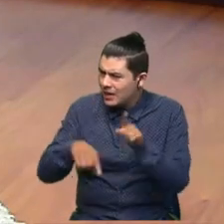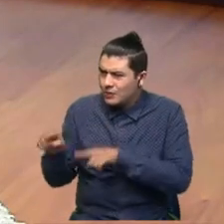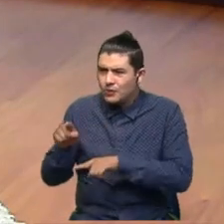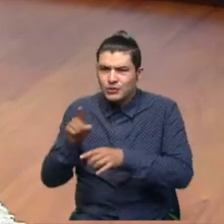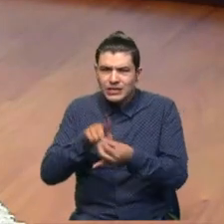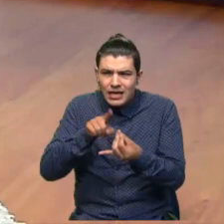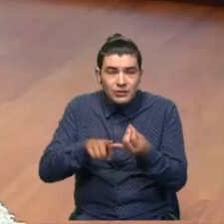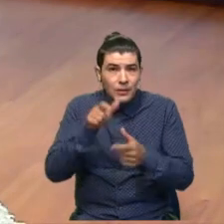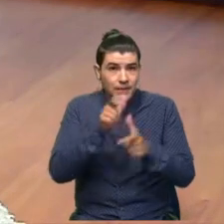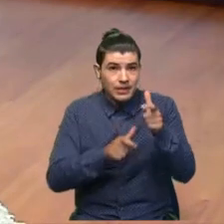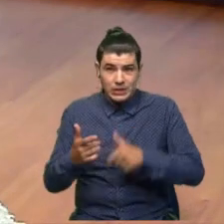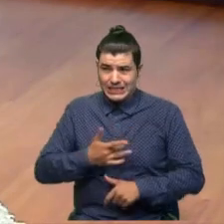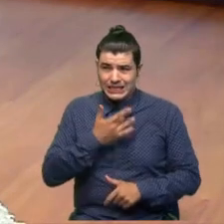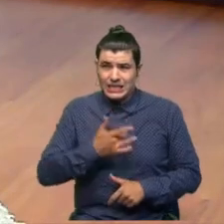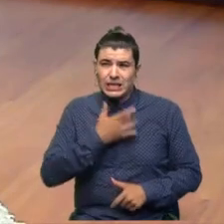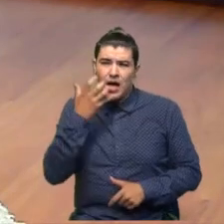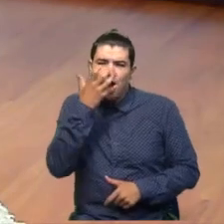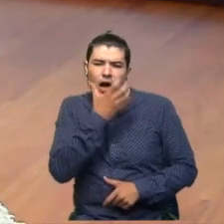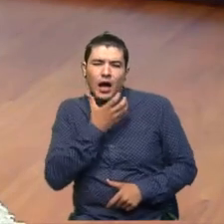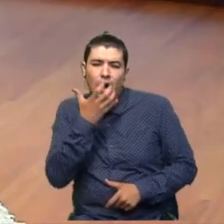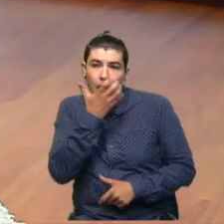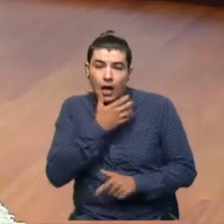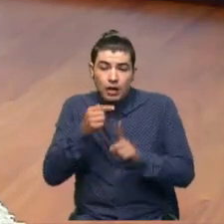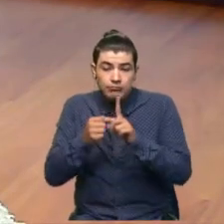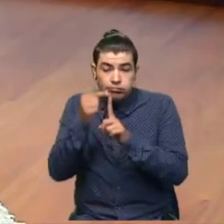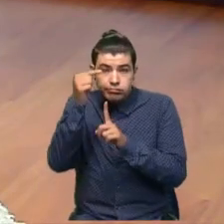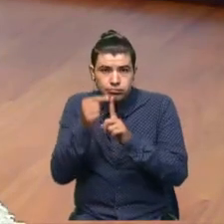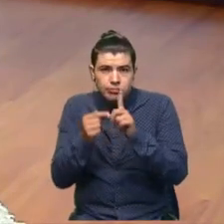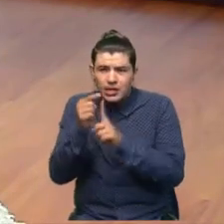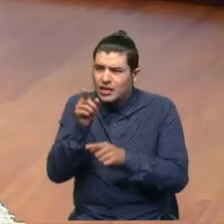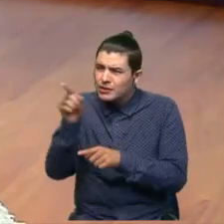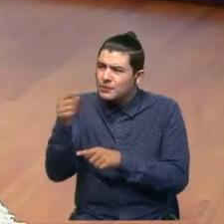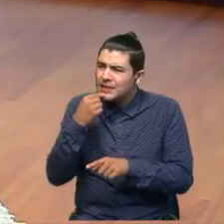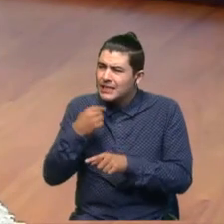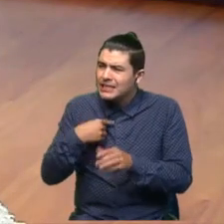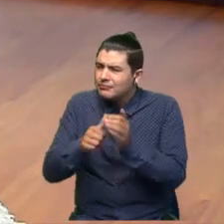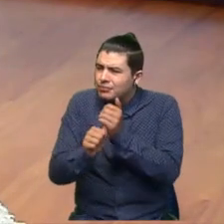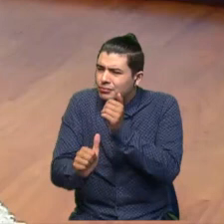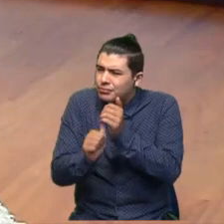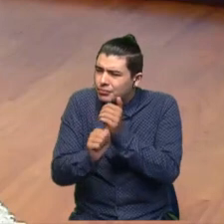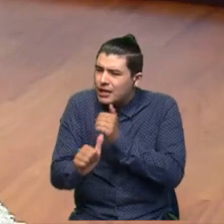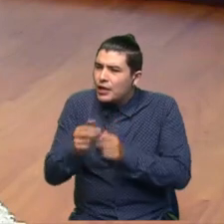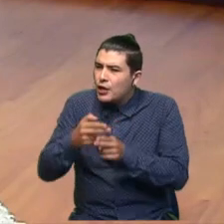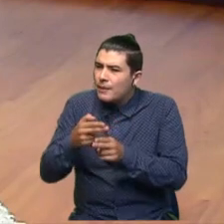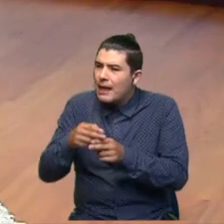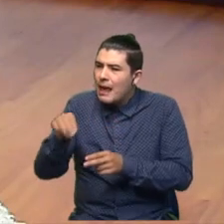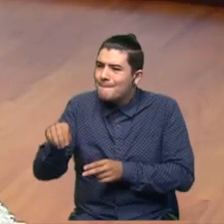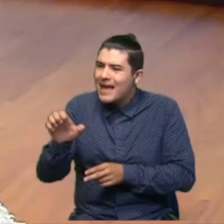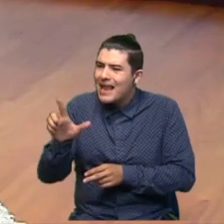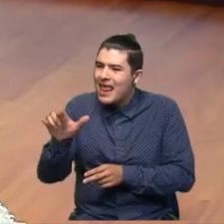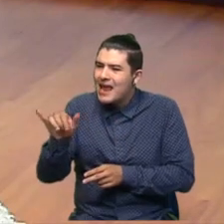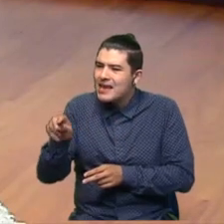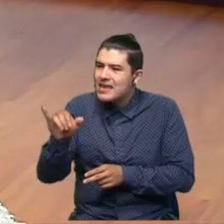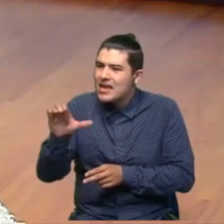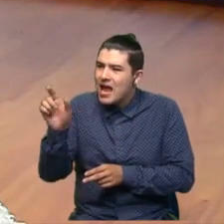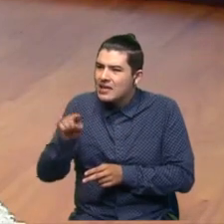que hayan síntomas febriles? O ya que usted hablaba de esas deposiciones melénicas, ¿qué pasa cuando el paciente empieza